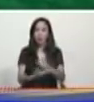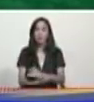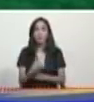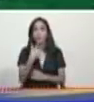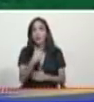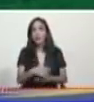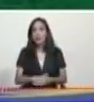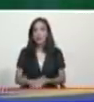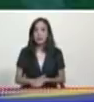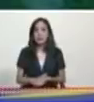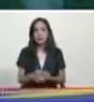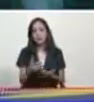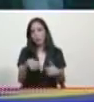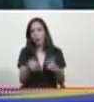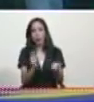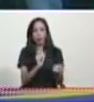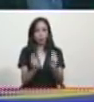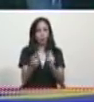comenzado a difundir,